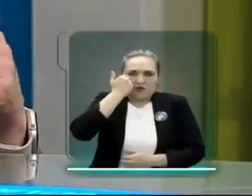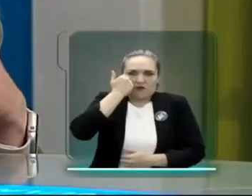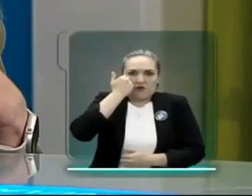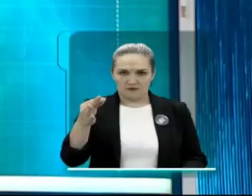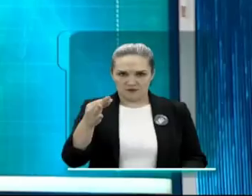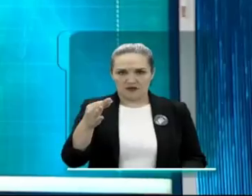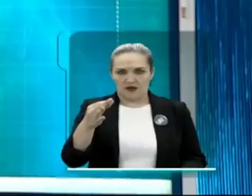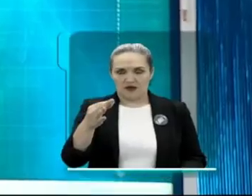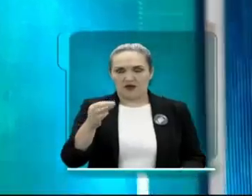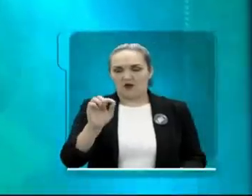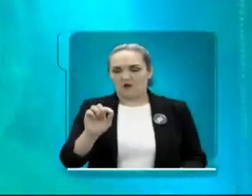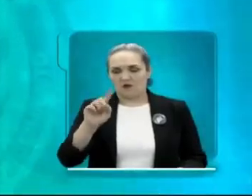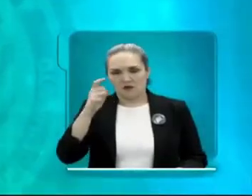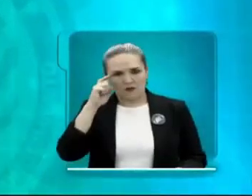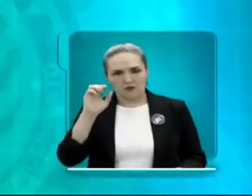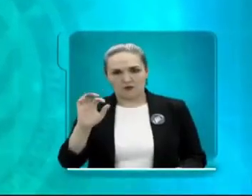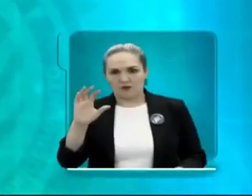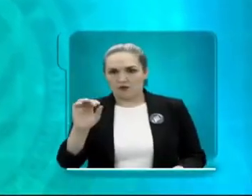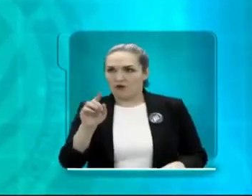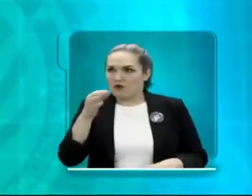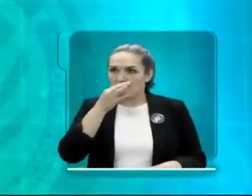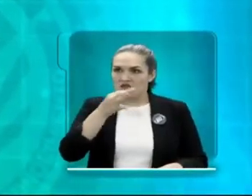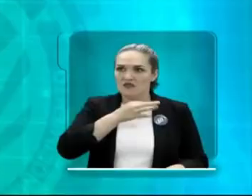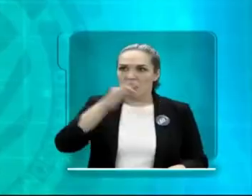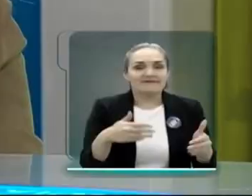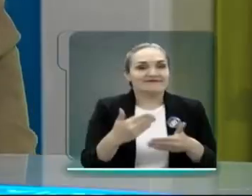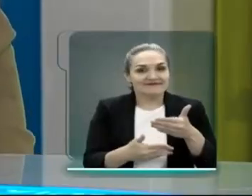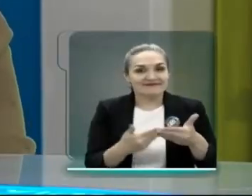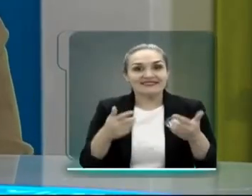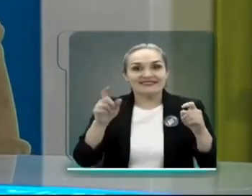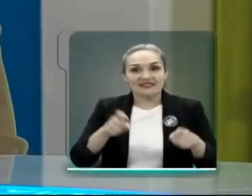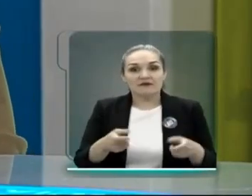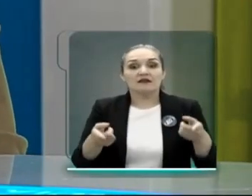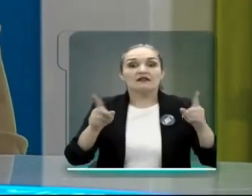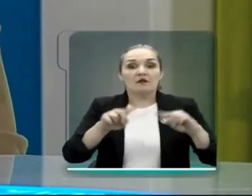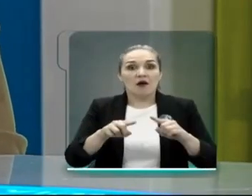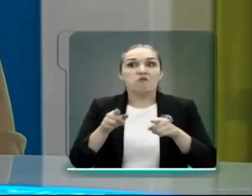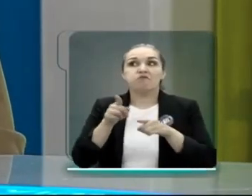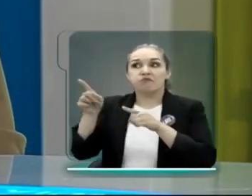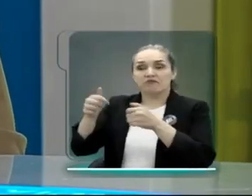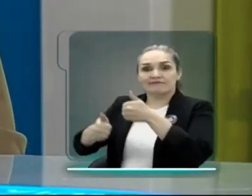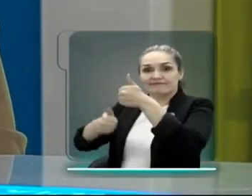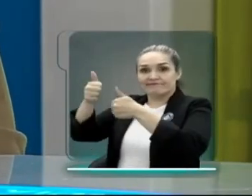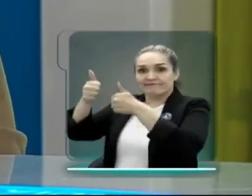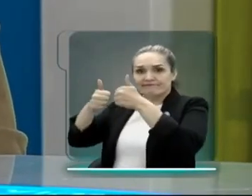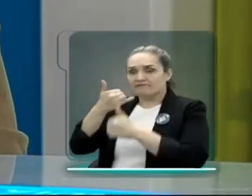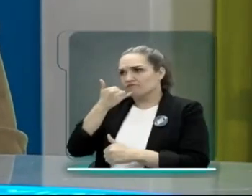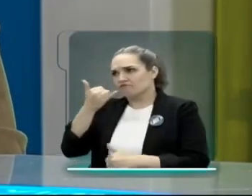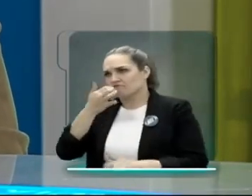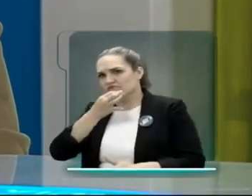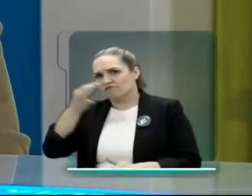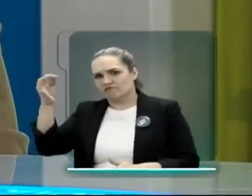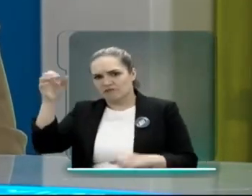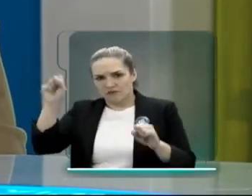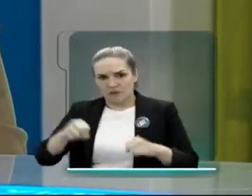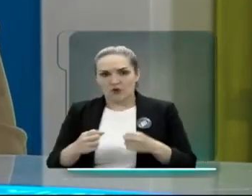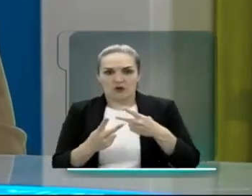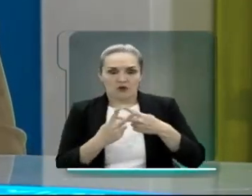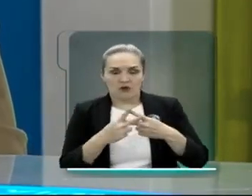fines que son perjudiciales para ese niño. Y saber que existen autoridades que también pueden tomar cartas en el asunto. El